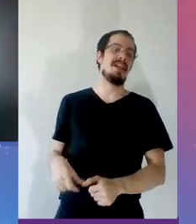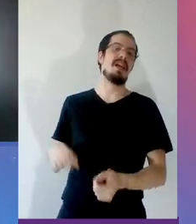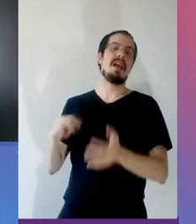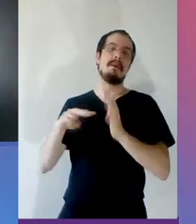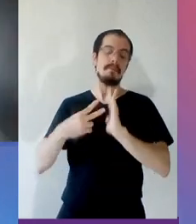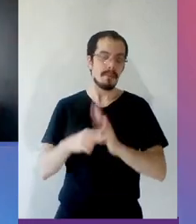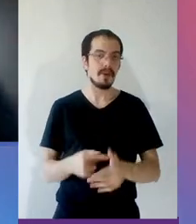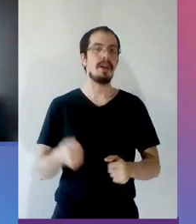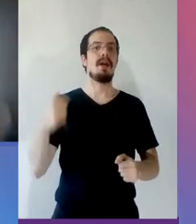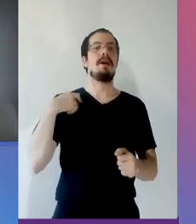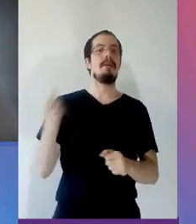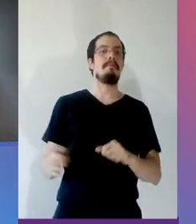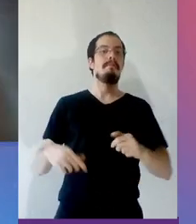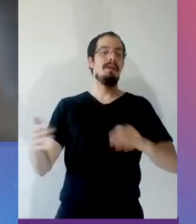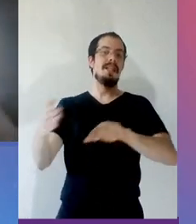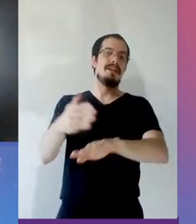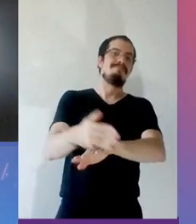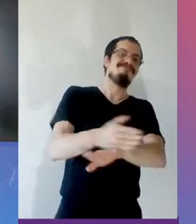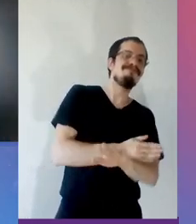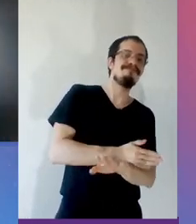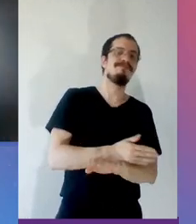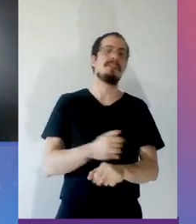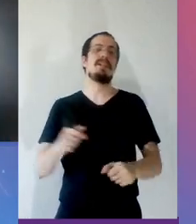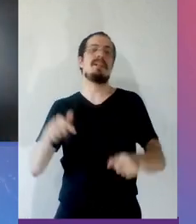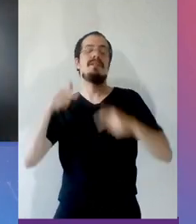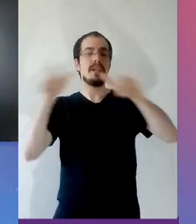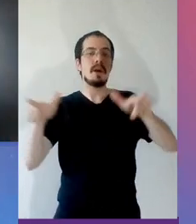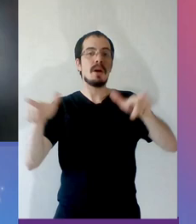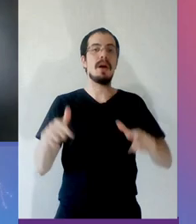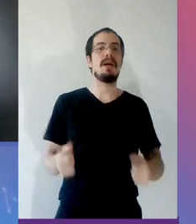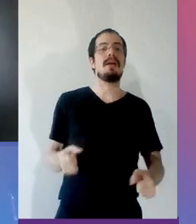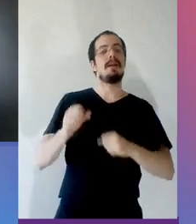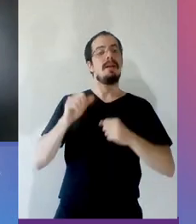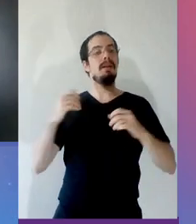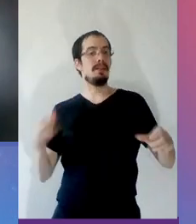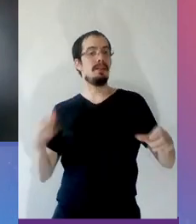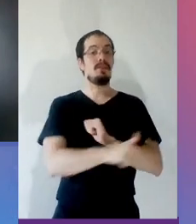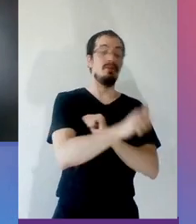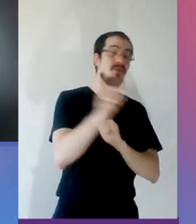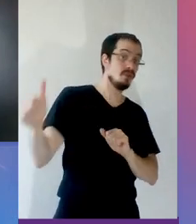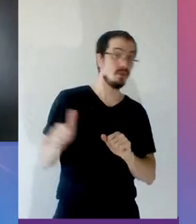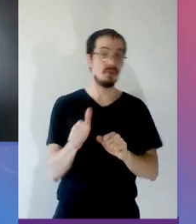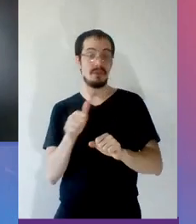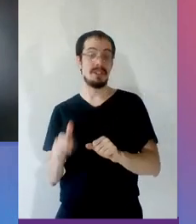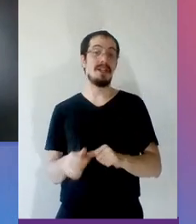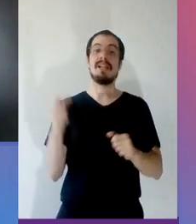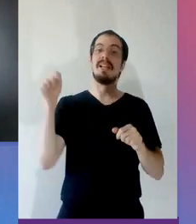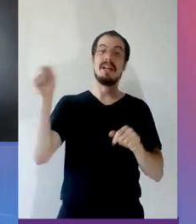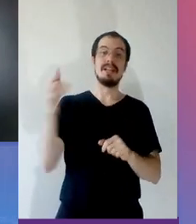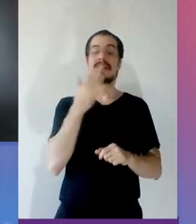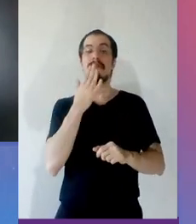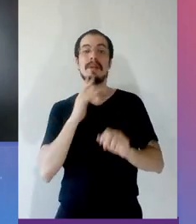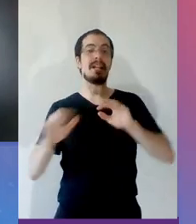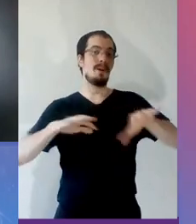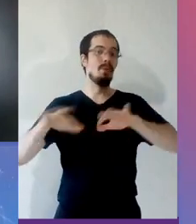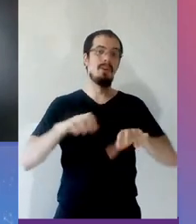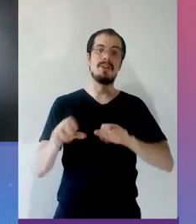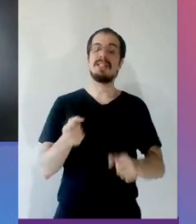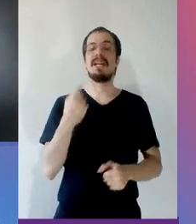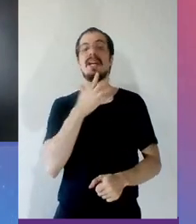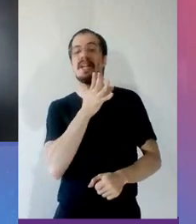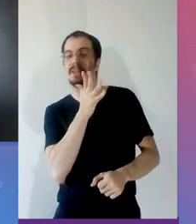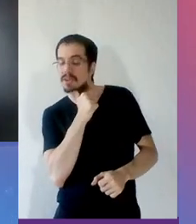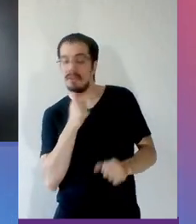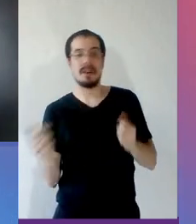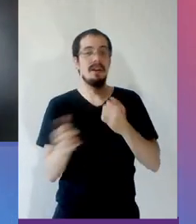lenguaje, retraso la interacción social, y otro en todas las cosas que no se han podido hacer, y entonces, en el fondo, la cantidad de niños que no se